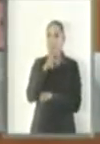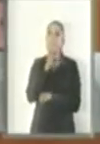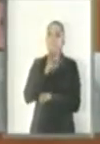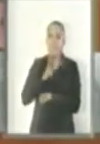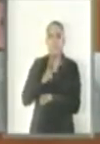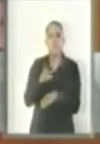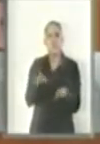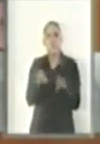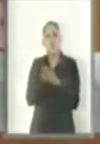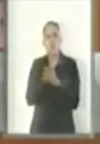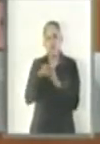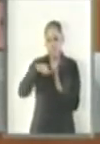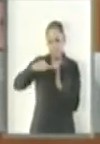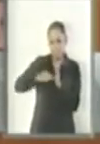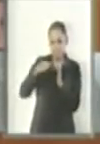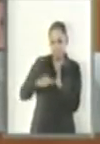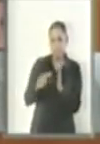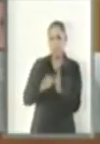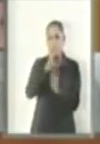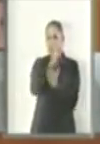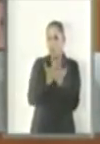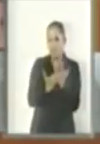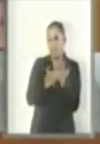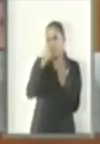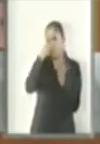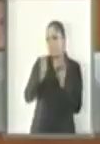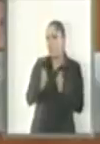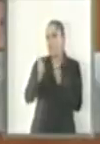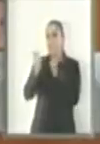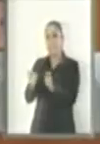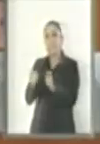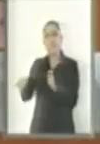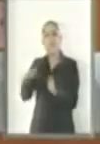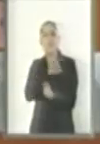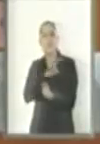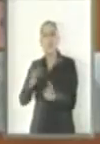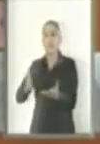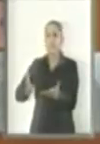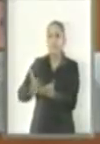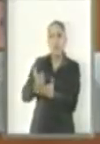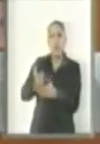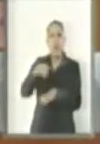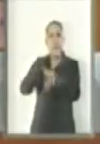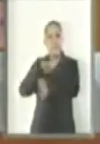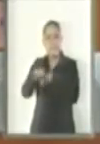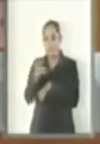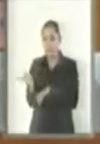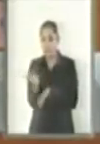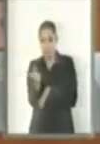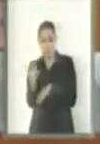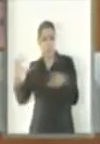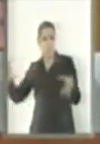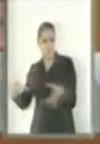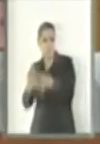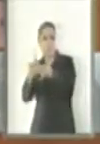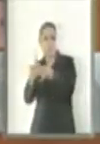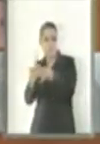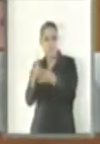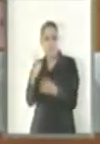contrato tipo concesión e integrar a las dos empresas en esta asociación